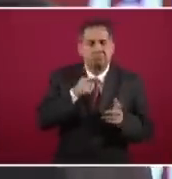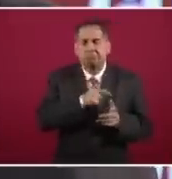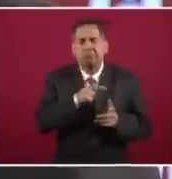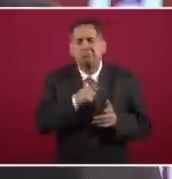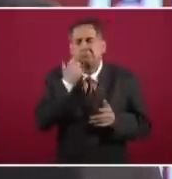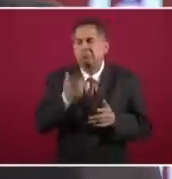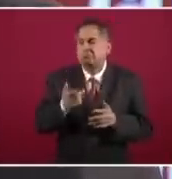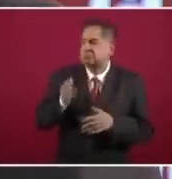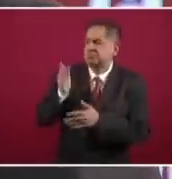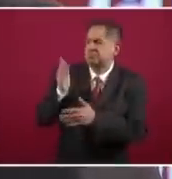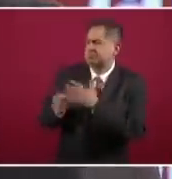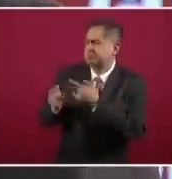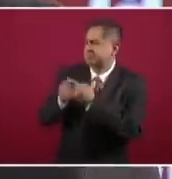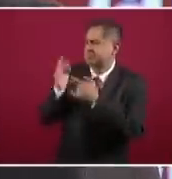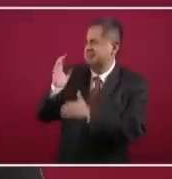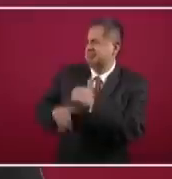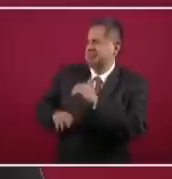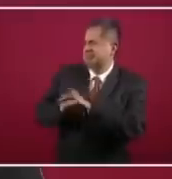historia.